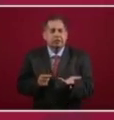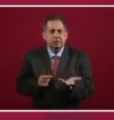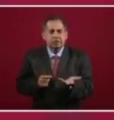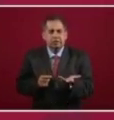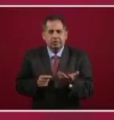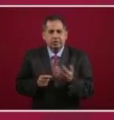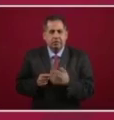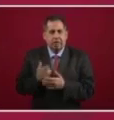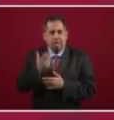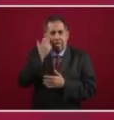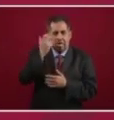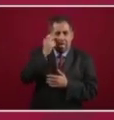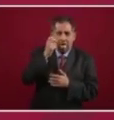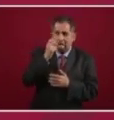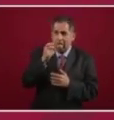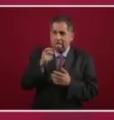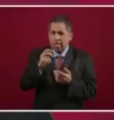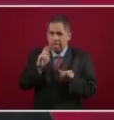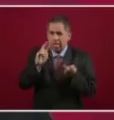ensarapen,